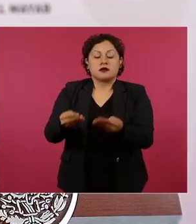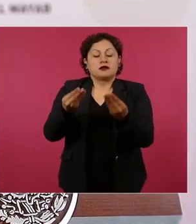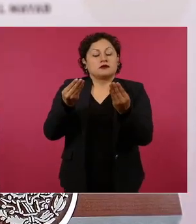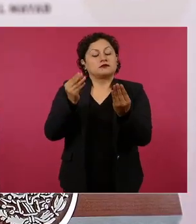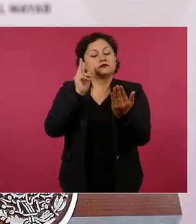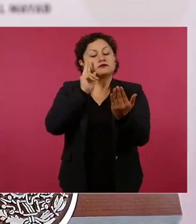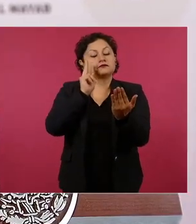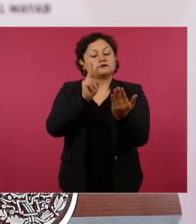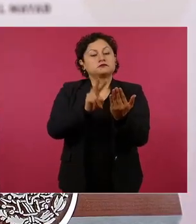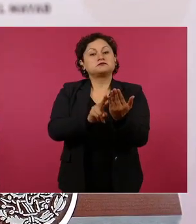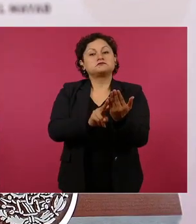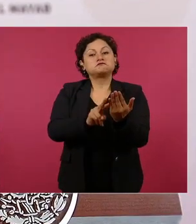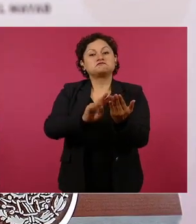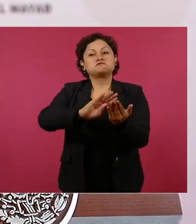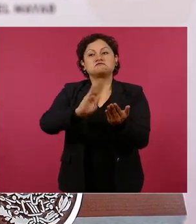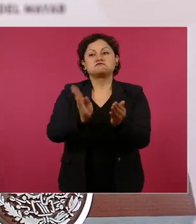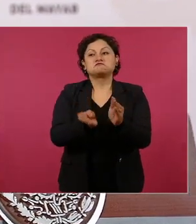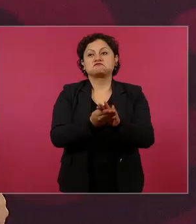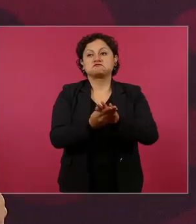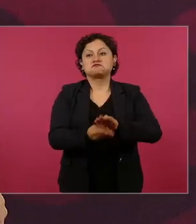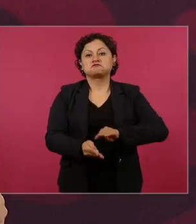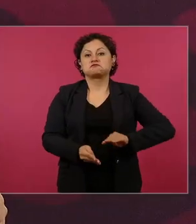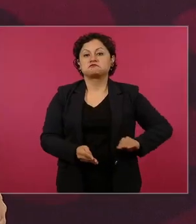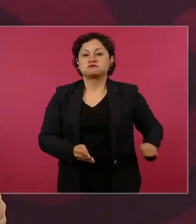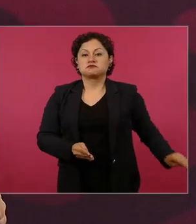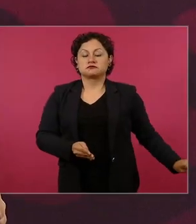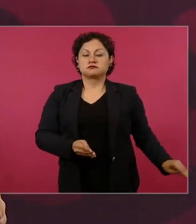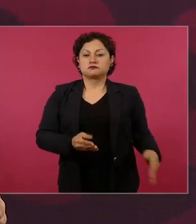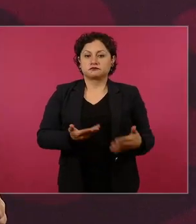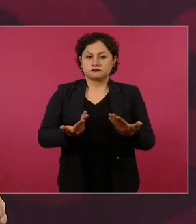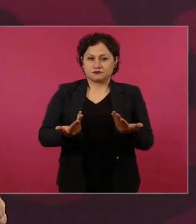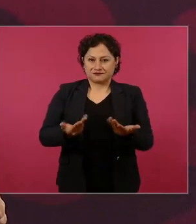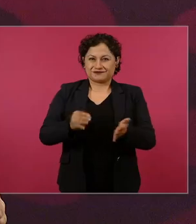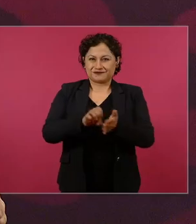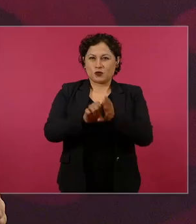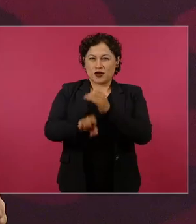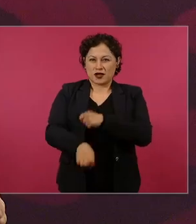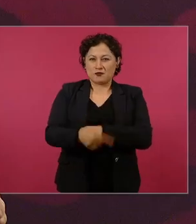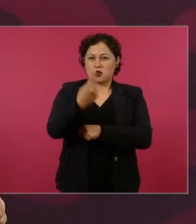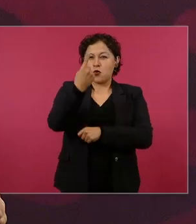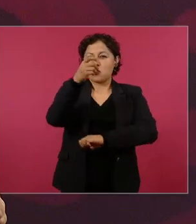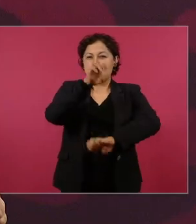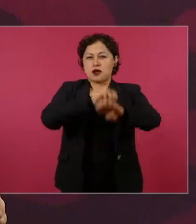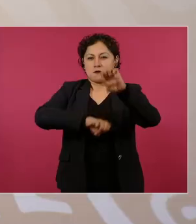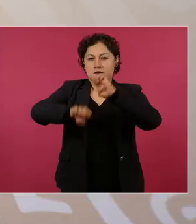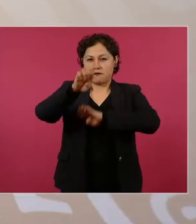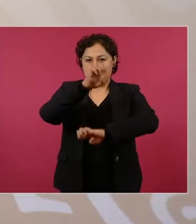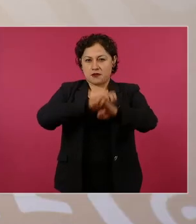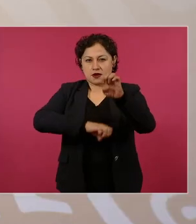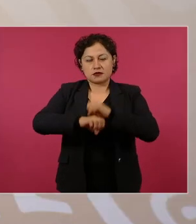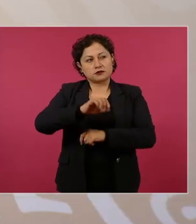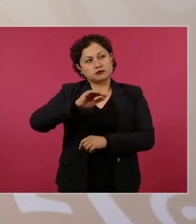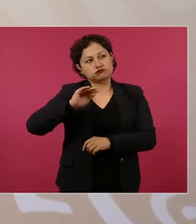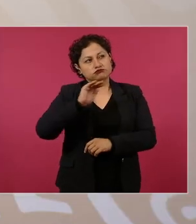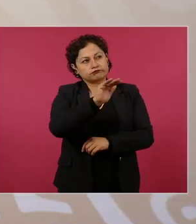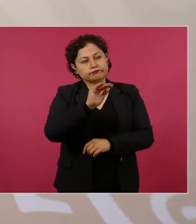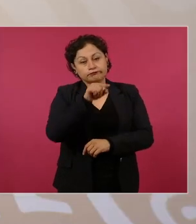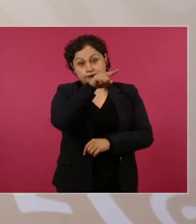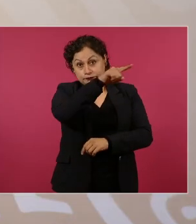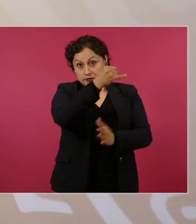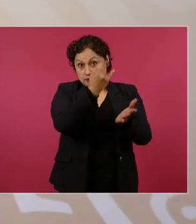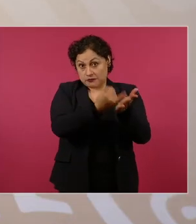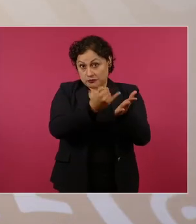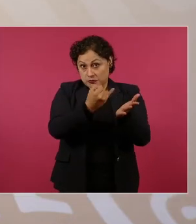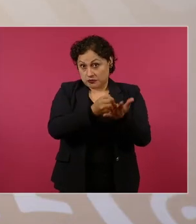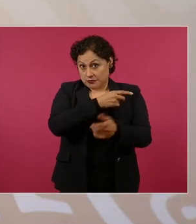que le dieran un expediente de una empresa que debía impuestos o que debe